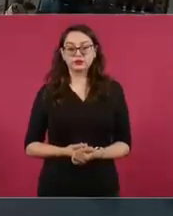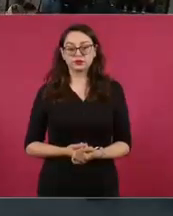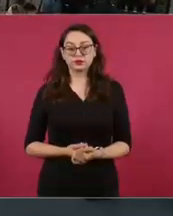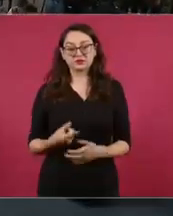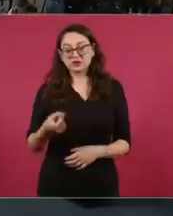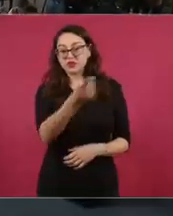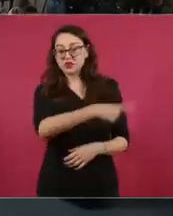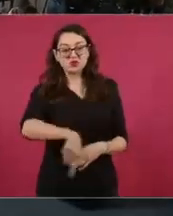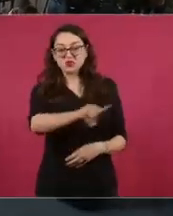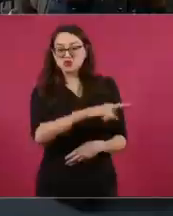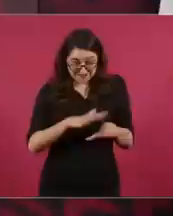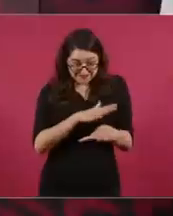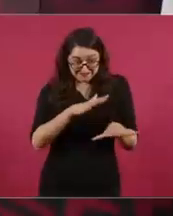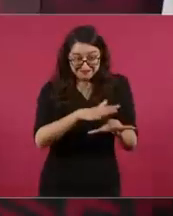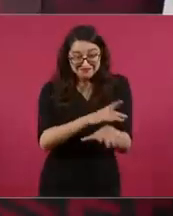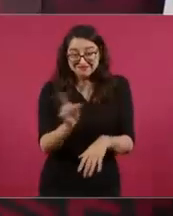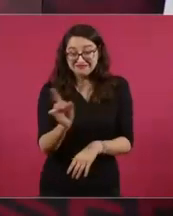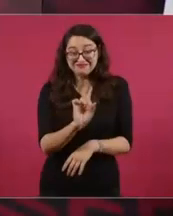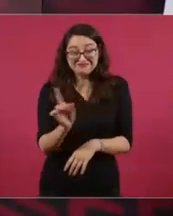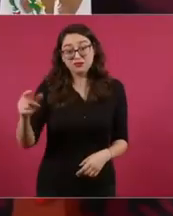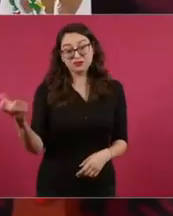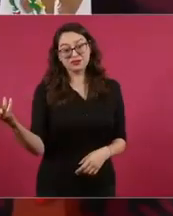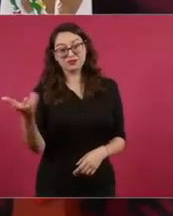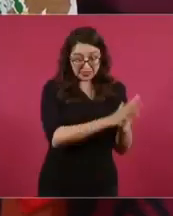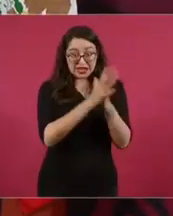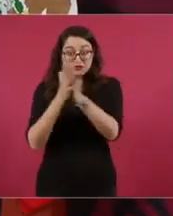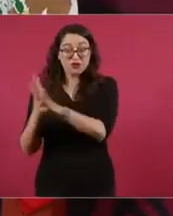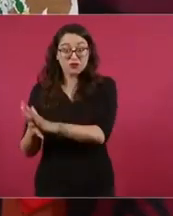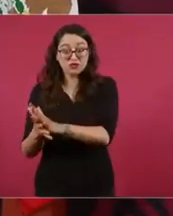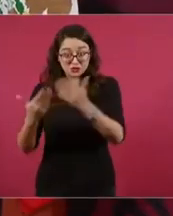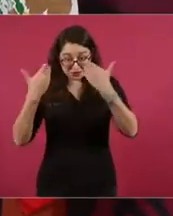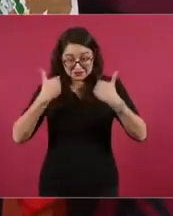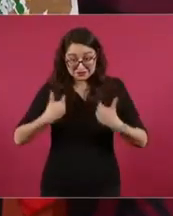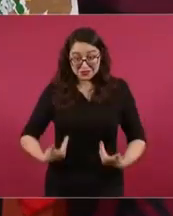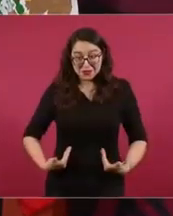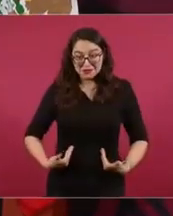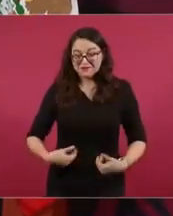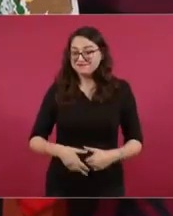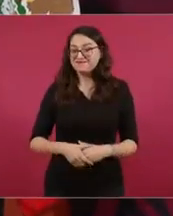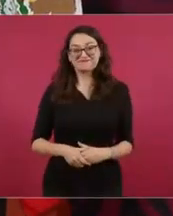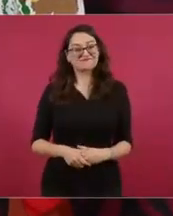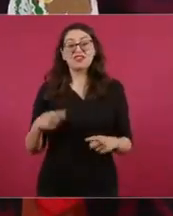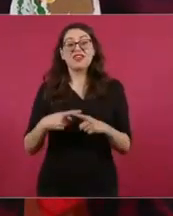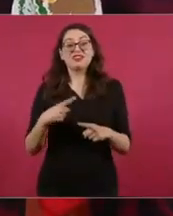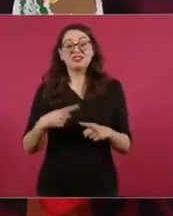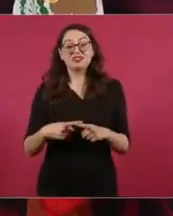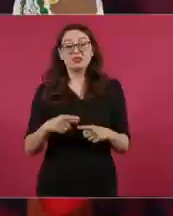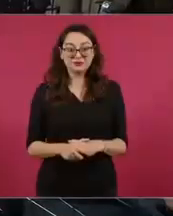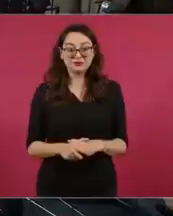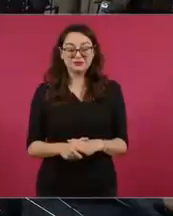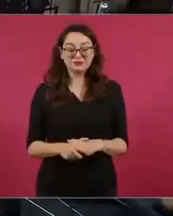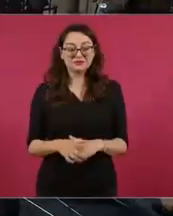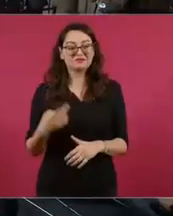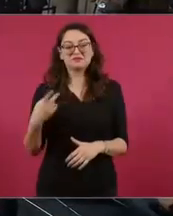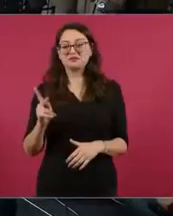estos cambios fue el pueblo, que la transformación la impulsó el pueblo, que fue el motor del cambio.